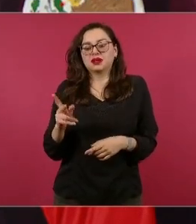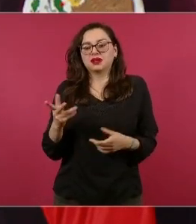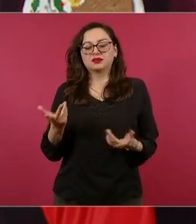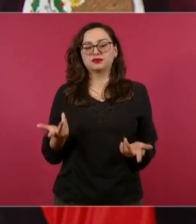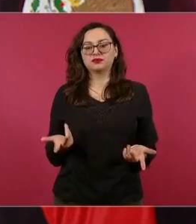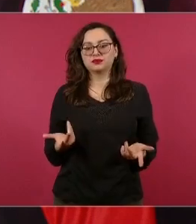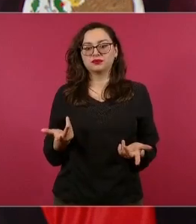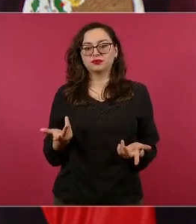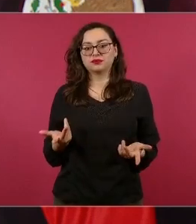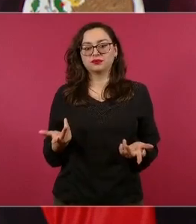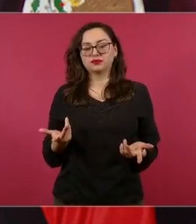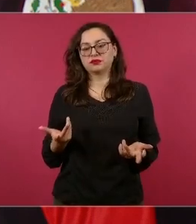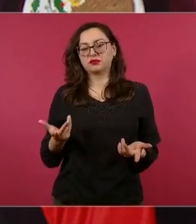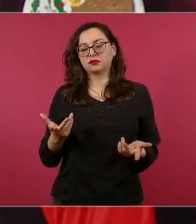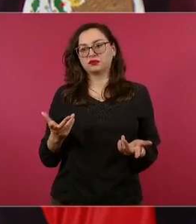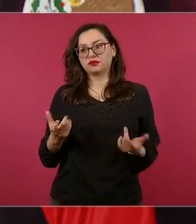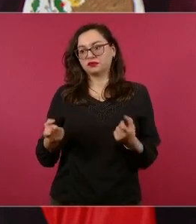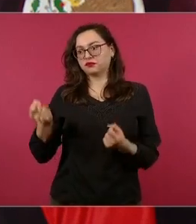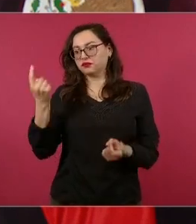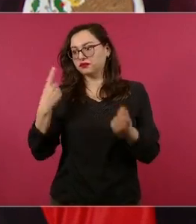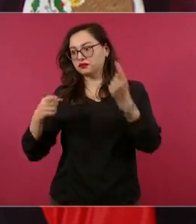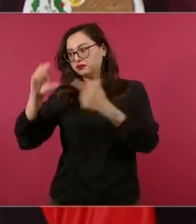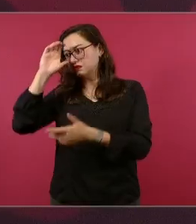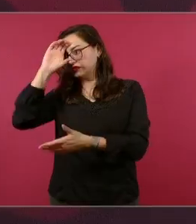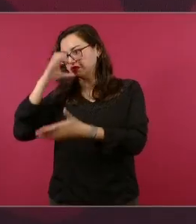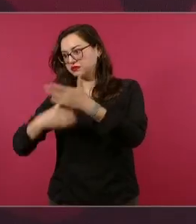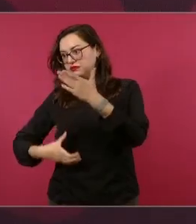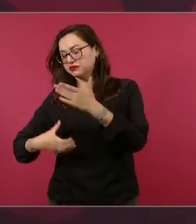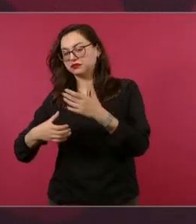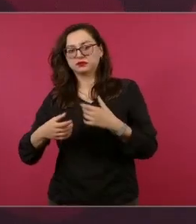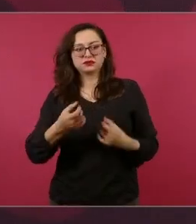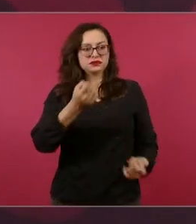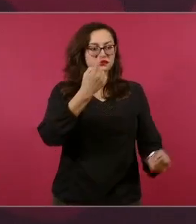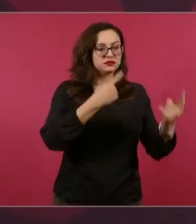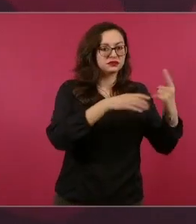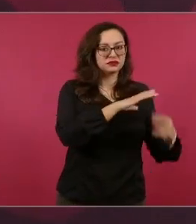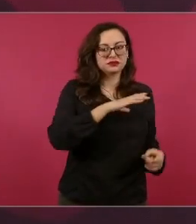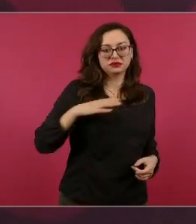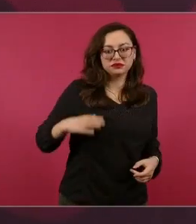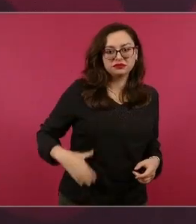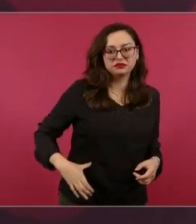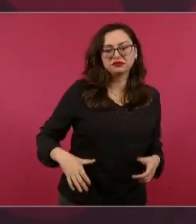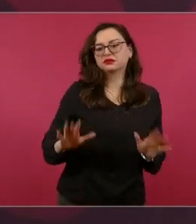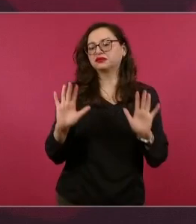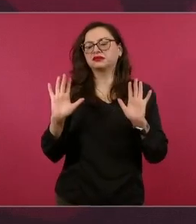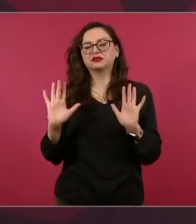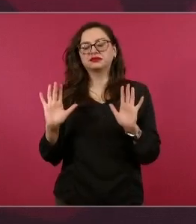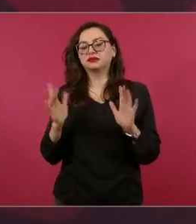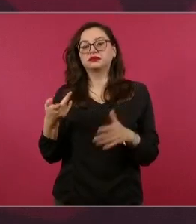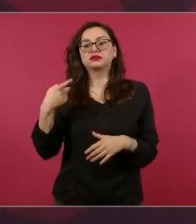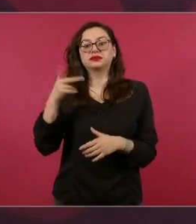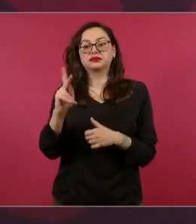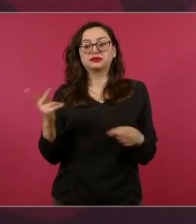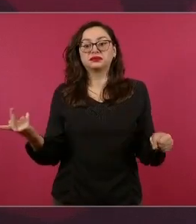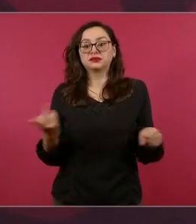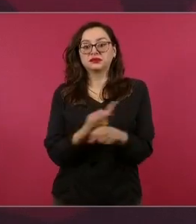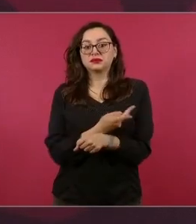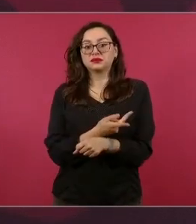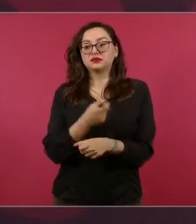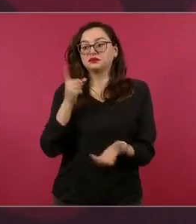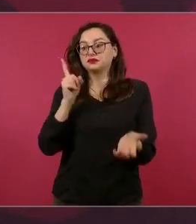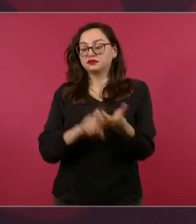porque hay evangélicos, hay católicos, pero hermanos, y siempre cuando esto sucede en Chiapas, en